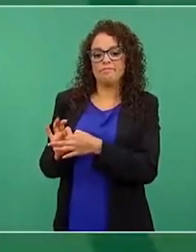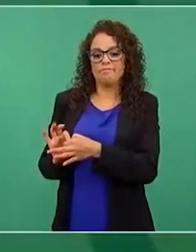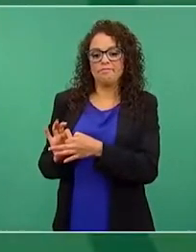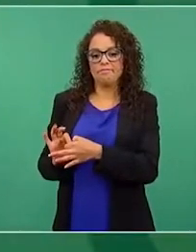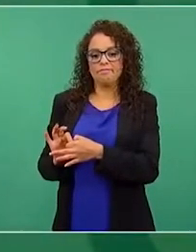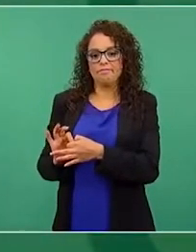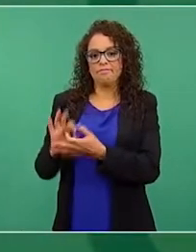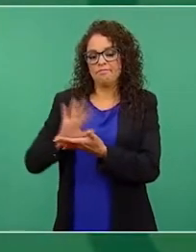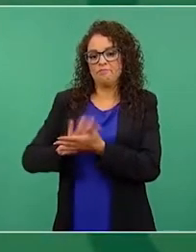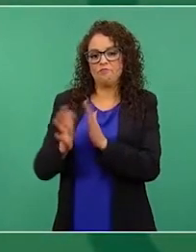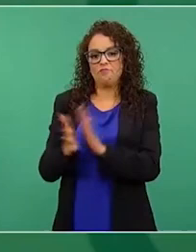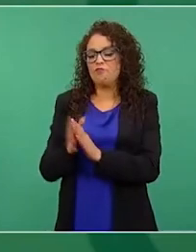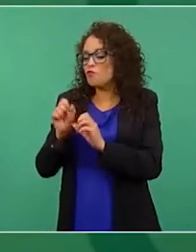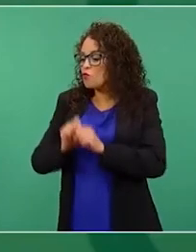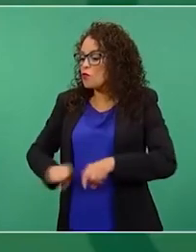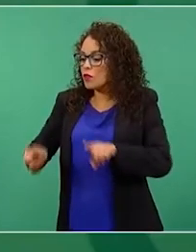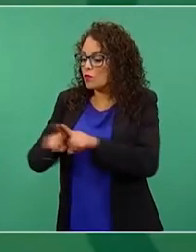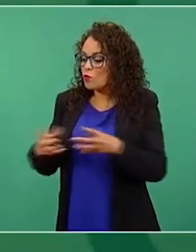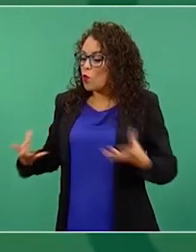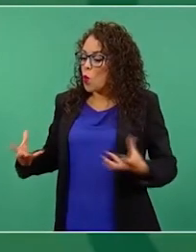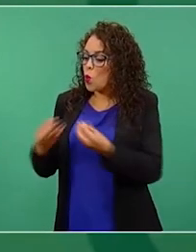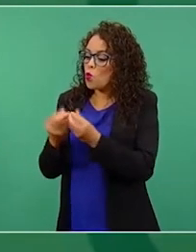del mismo grupo.